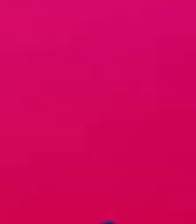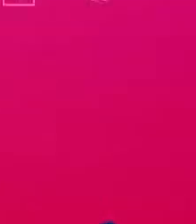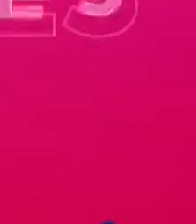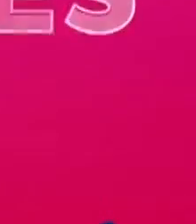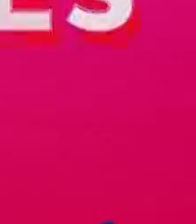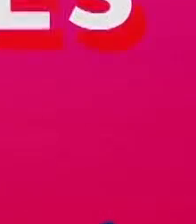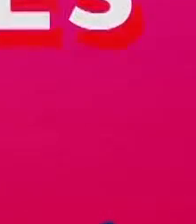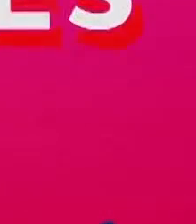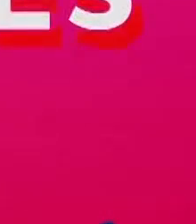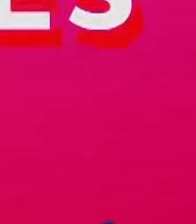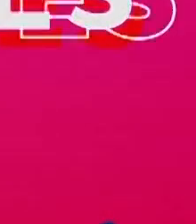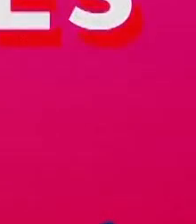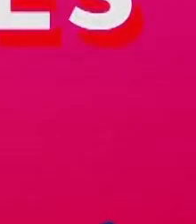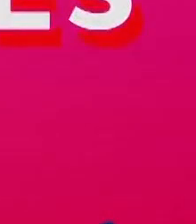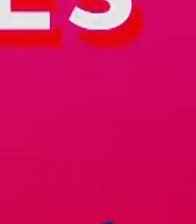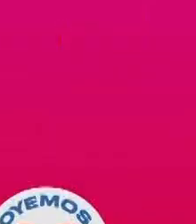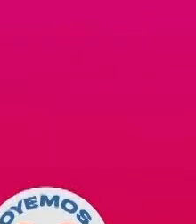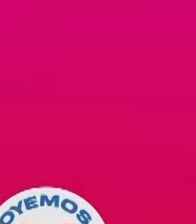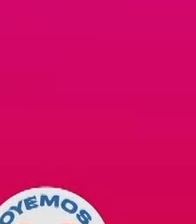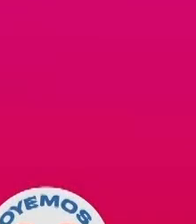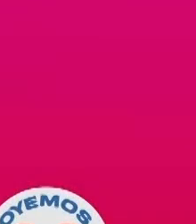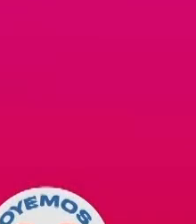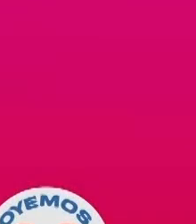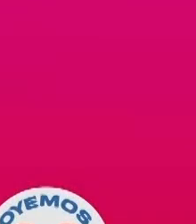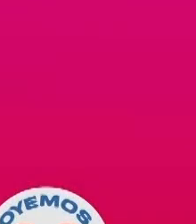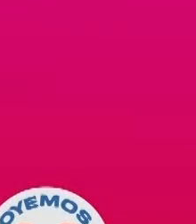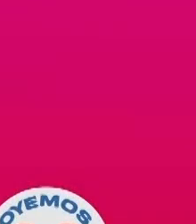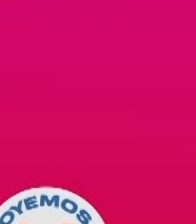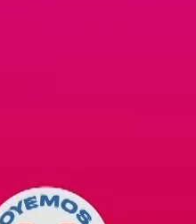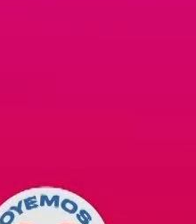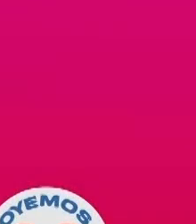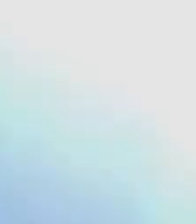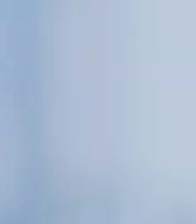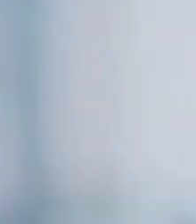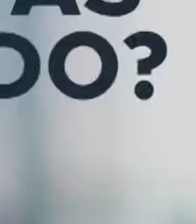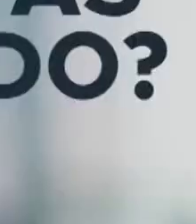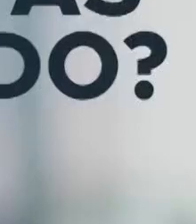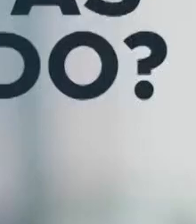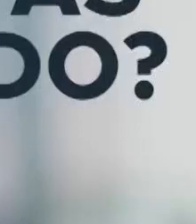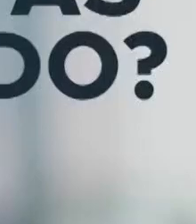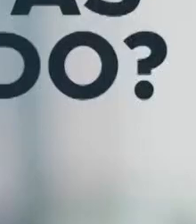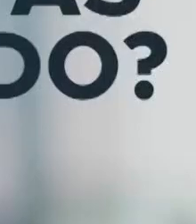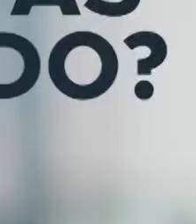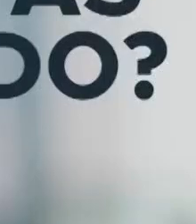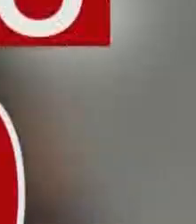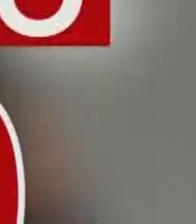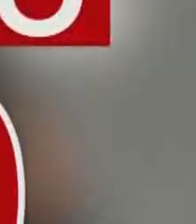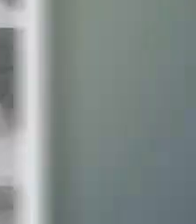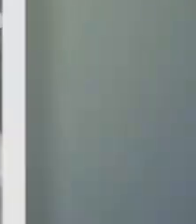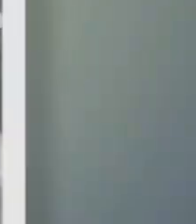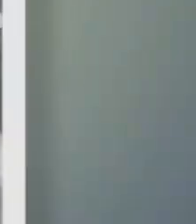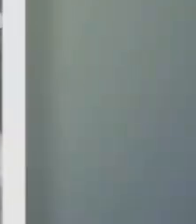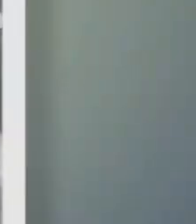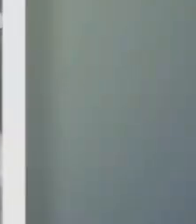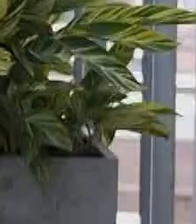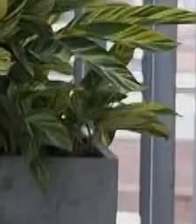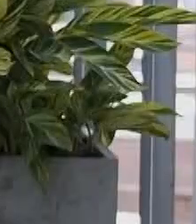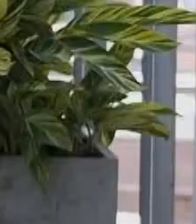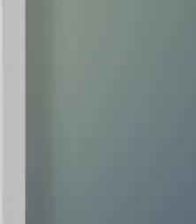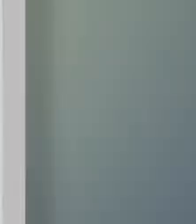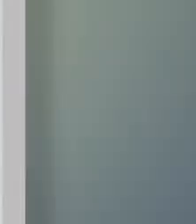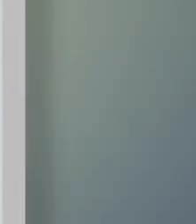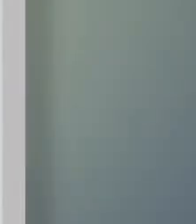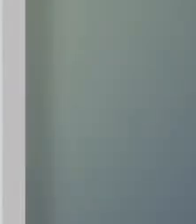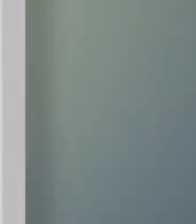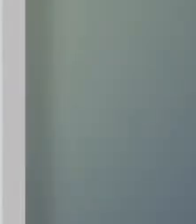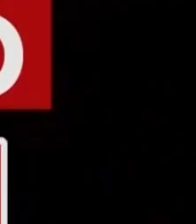quieras. Máxima protección contra accidentes. Para nosotras, Nosotras. ¿Y tú qué estás esperando? He perdido 40 kilos. He